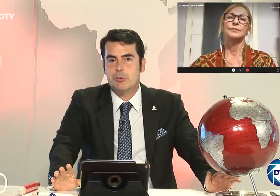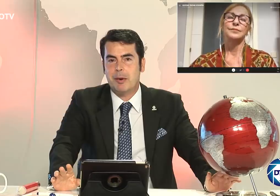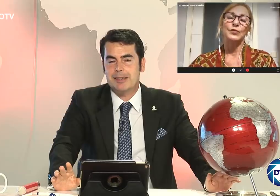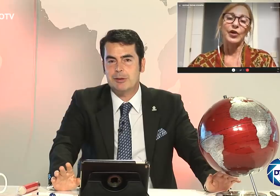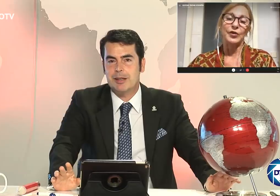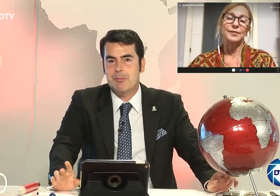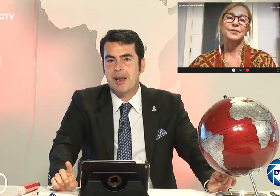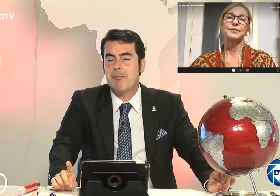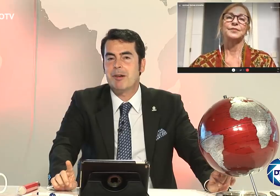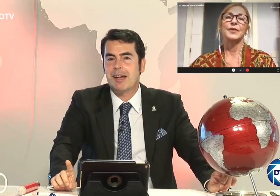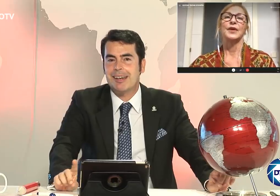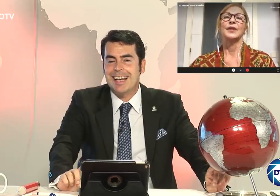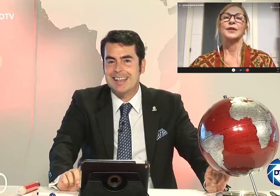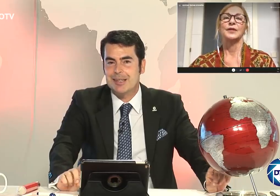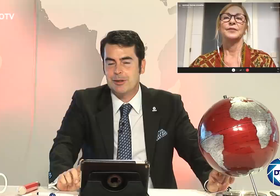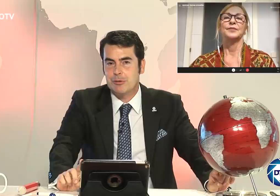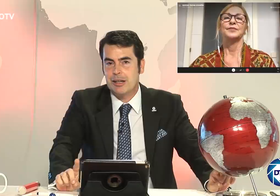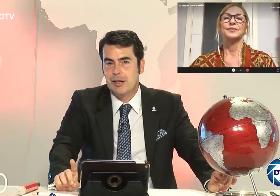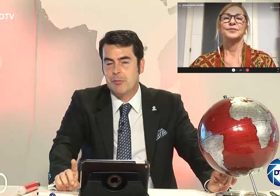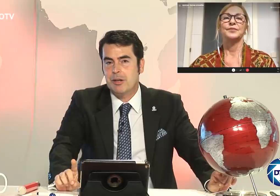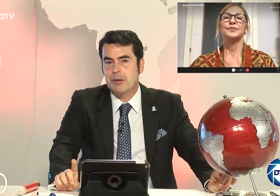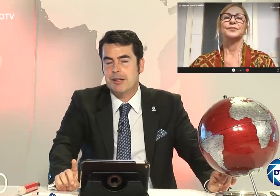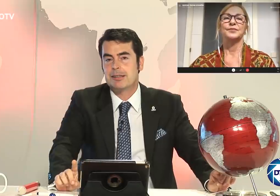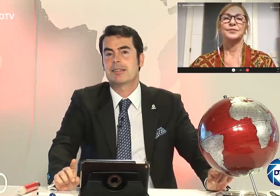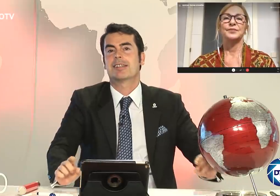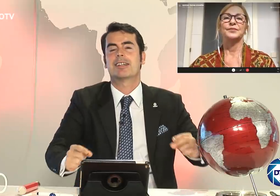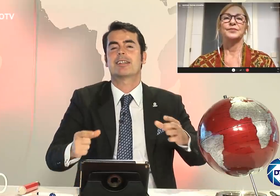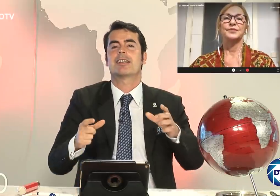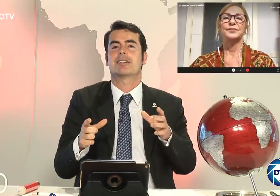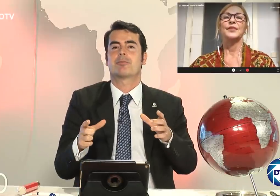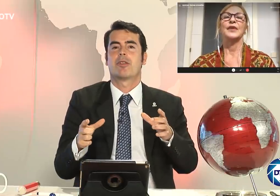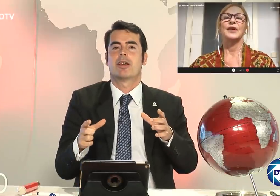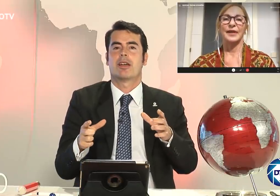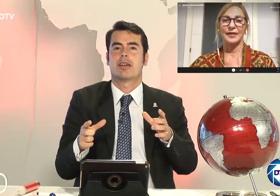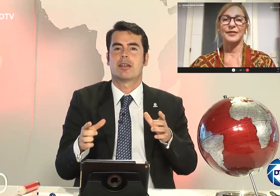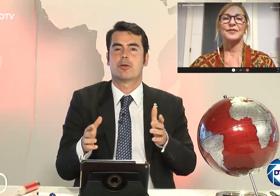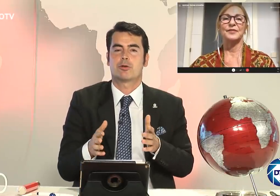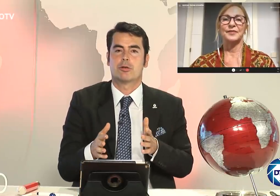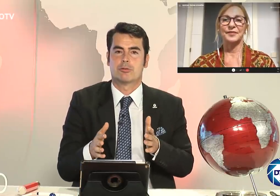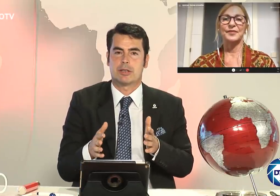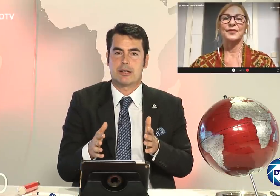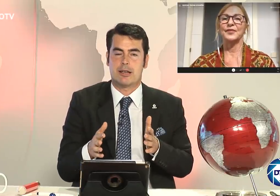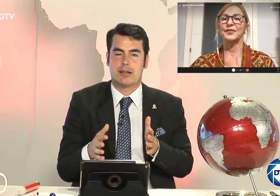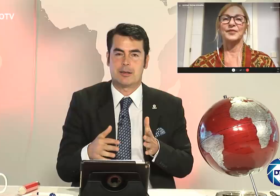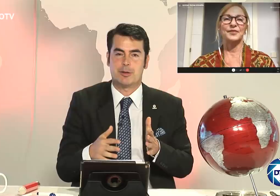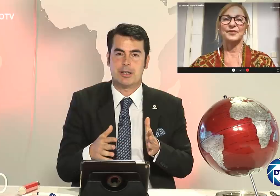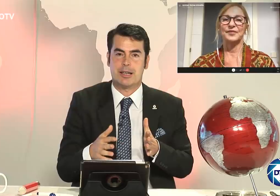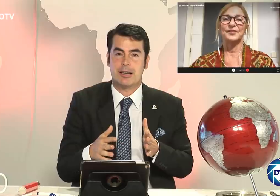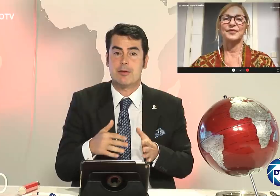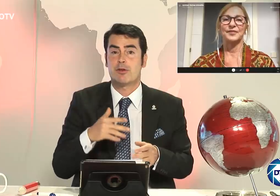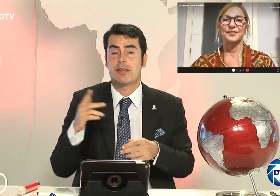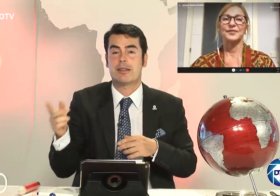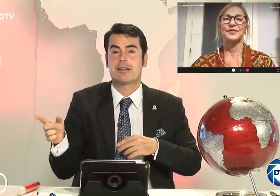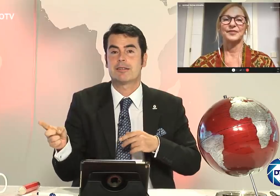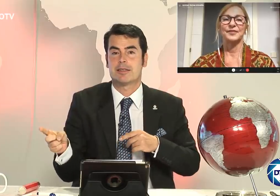Es otro pasito también para ampliar el censo electoral, porque lo que Sánchez quiere es, no solo, sabes que hay, las personas que